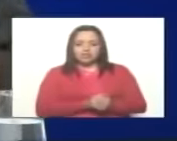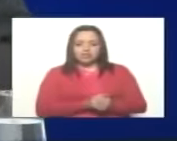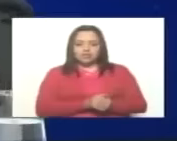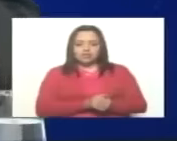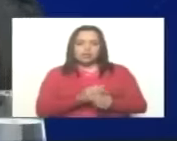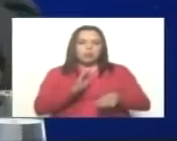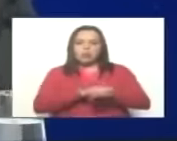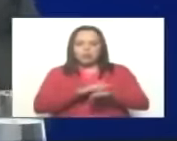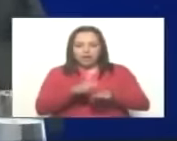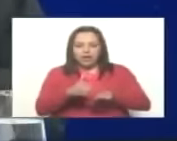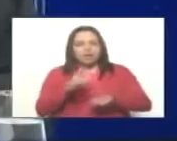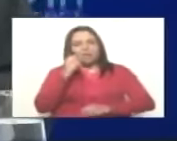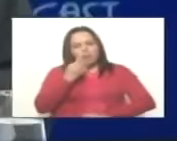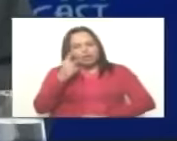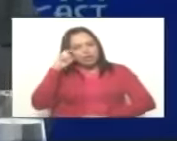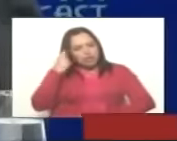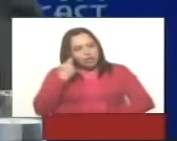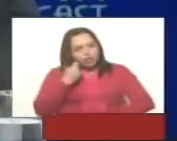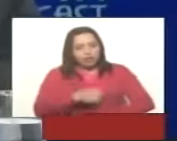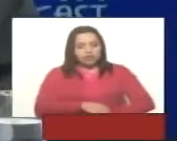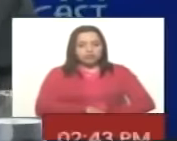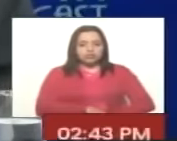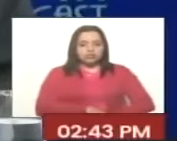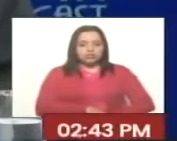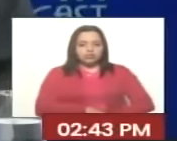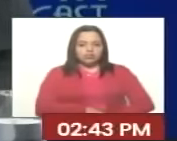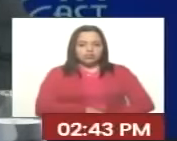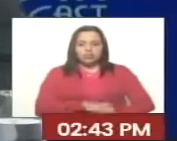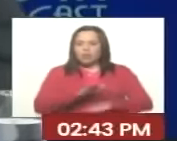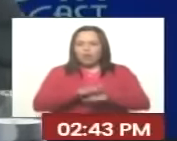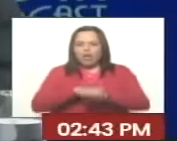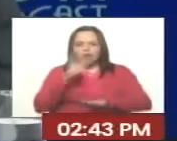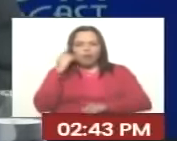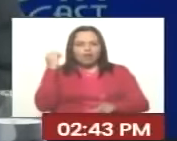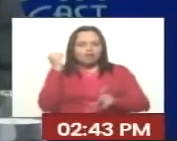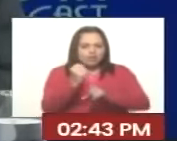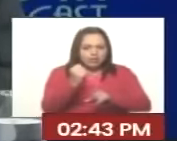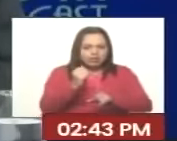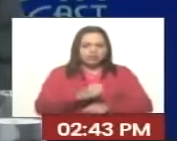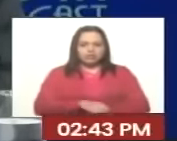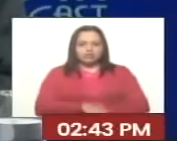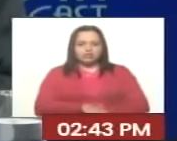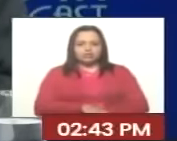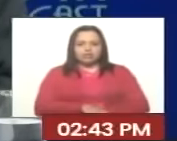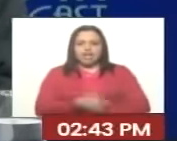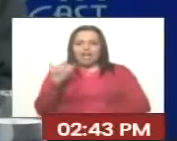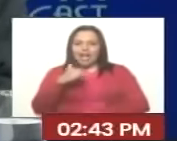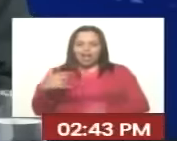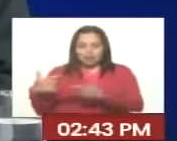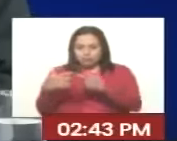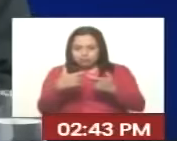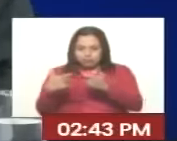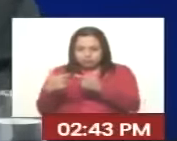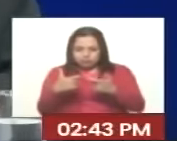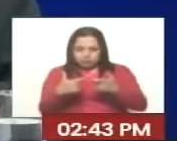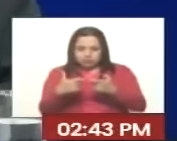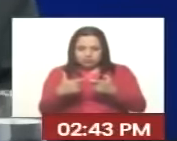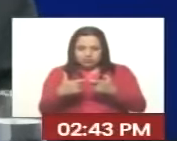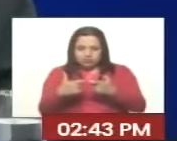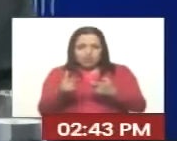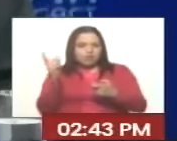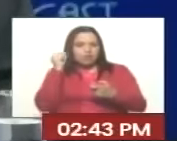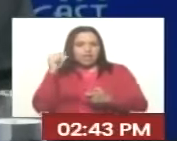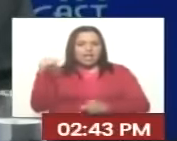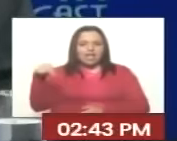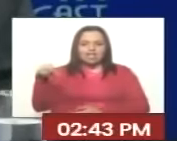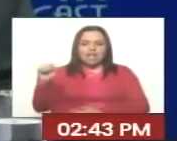el móvil? Es bueno recordarlo aquí ahorita. ¿Cuál fue el móvil? El móvil fue una disputa de la señora